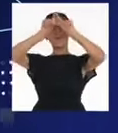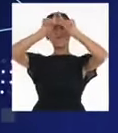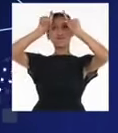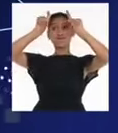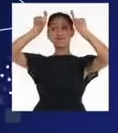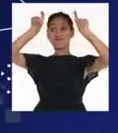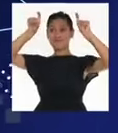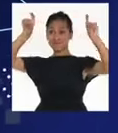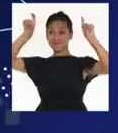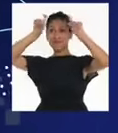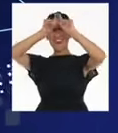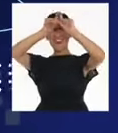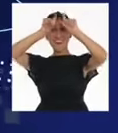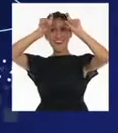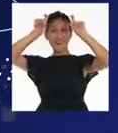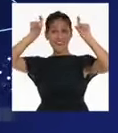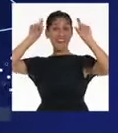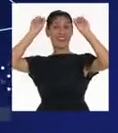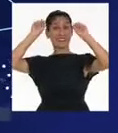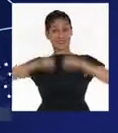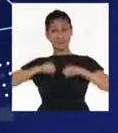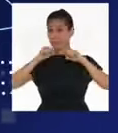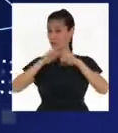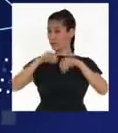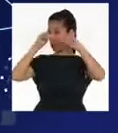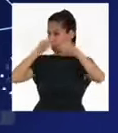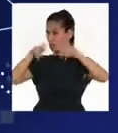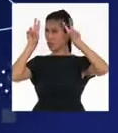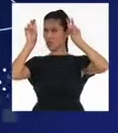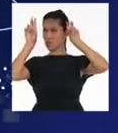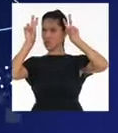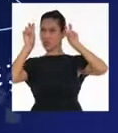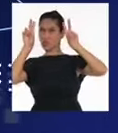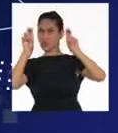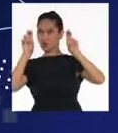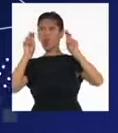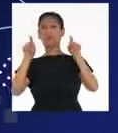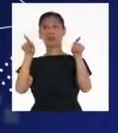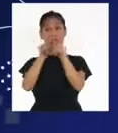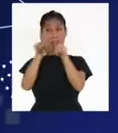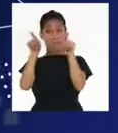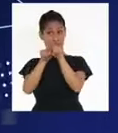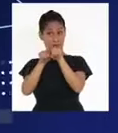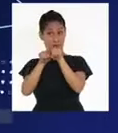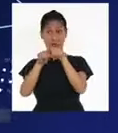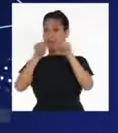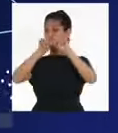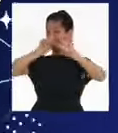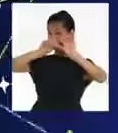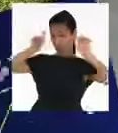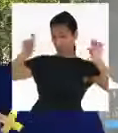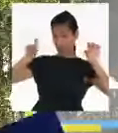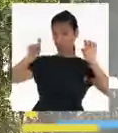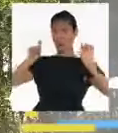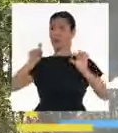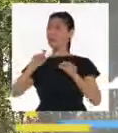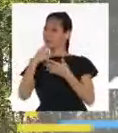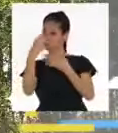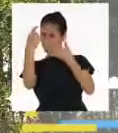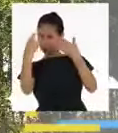¡Amo poner títulos! La tabla de frecuencias también tiene su título. Aquí está